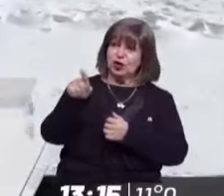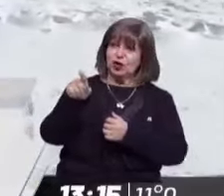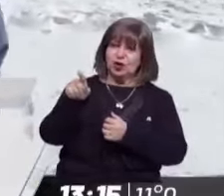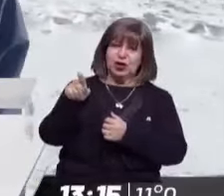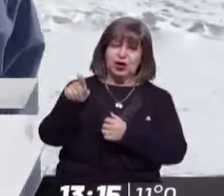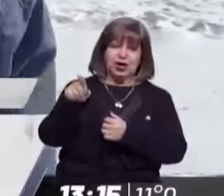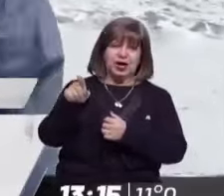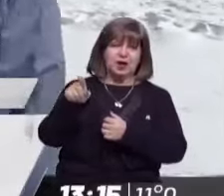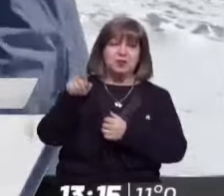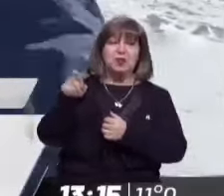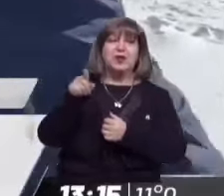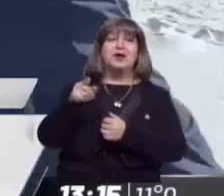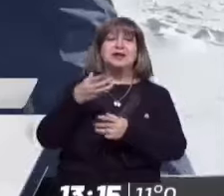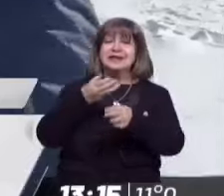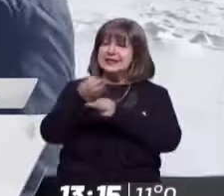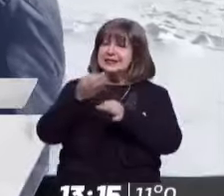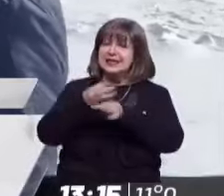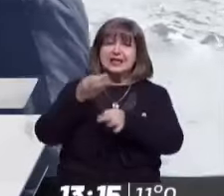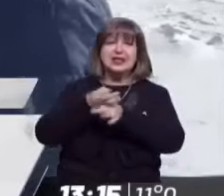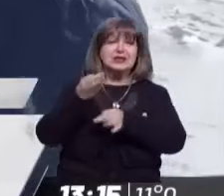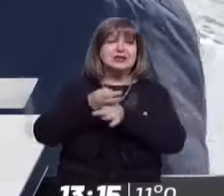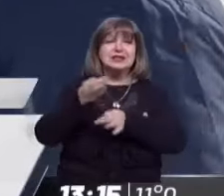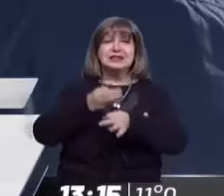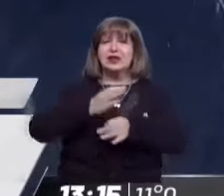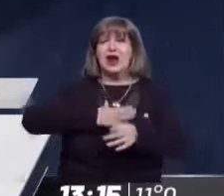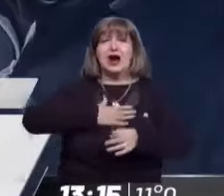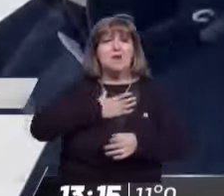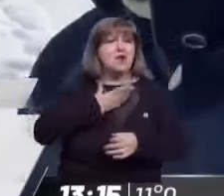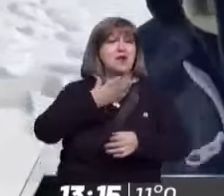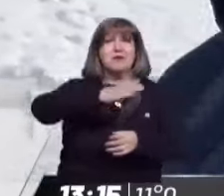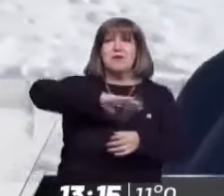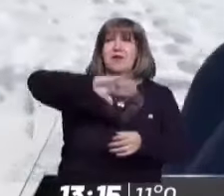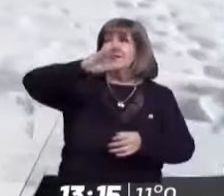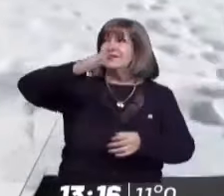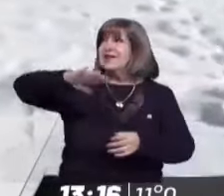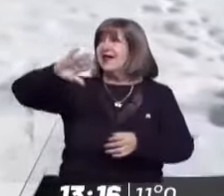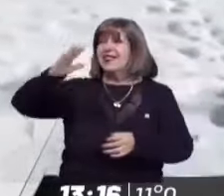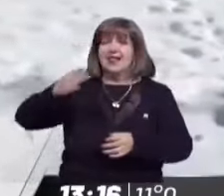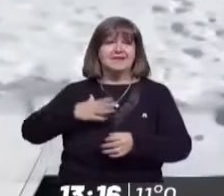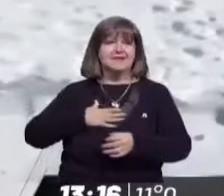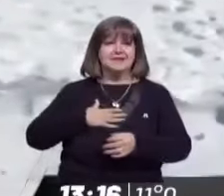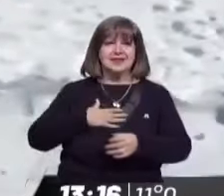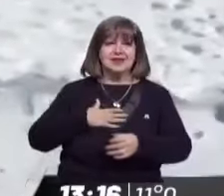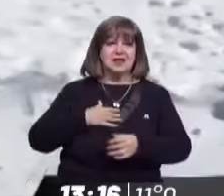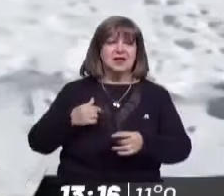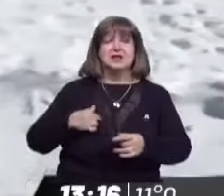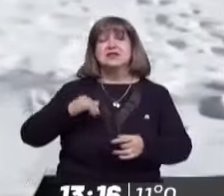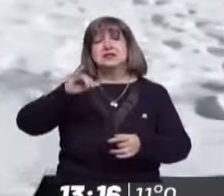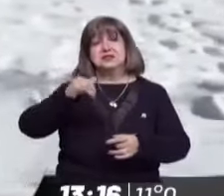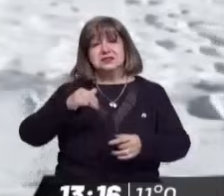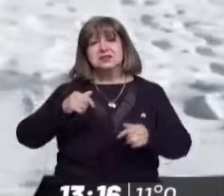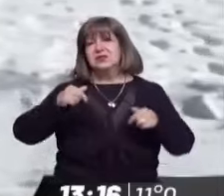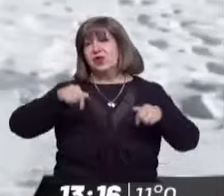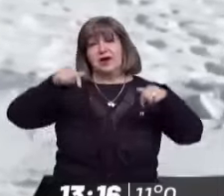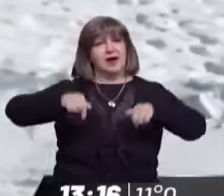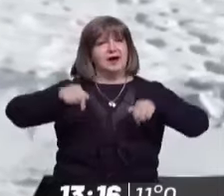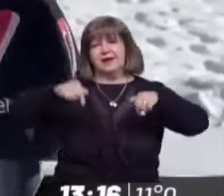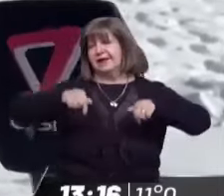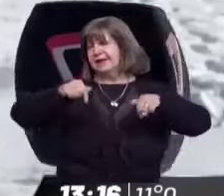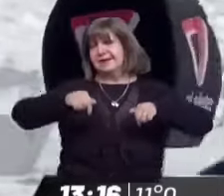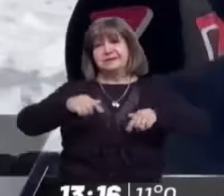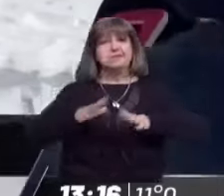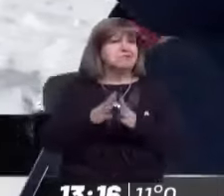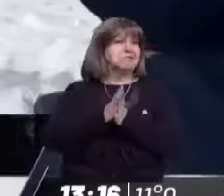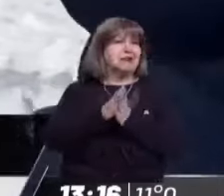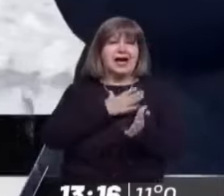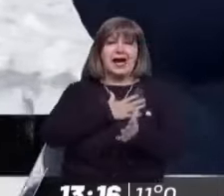te conculcó el amor por la montaña y te trajo hasta acá arriba. Exactamente, así fue. Y ahora te encanta. Claro, yo paso todo el tiempo que puedo acá arriba, siempre. Si